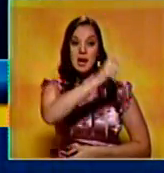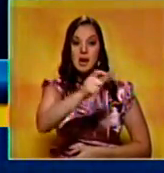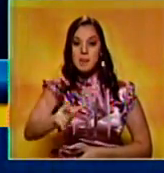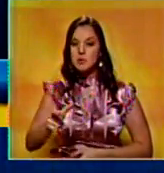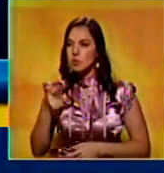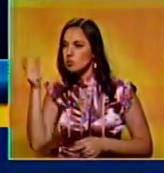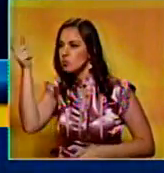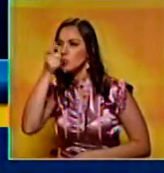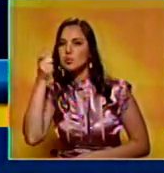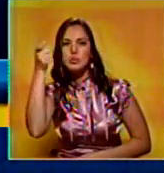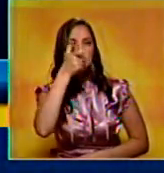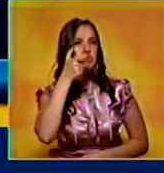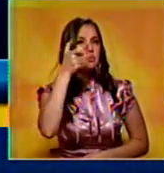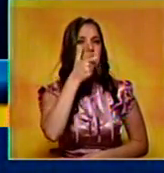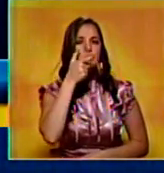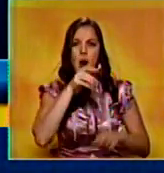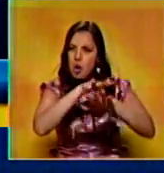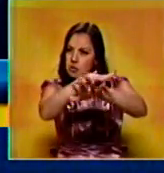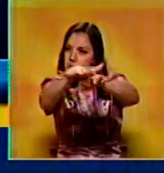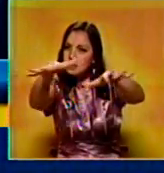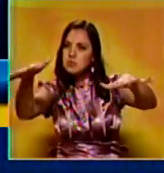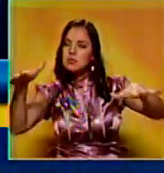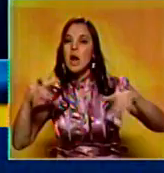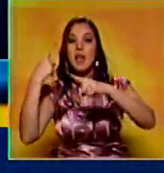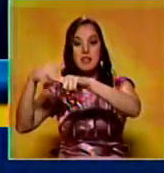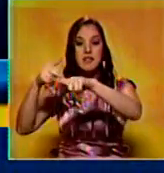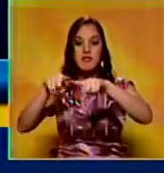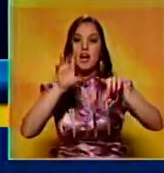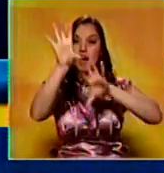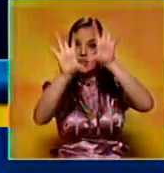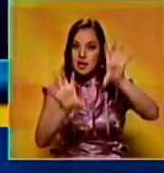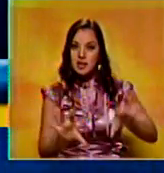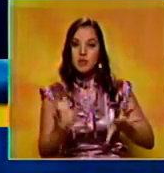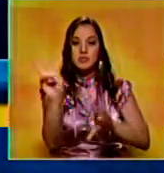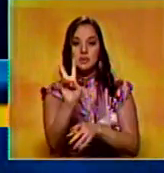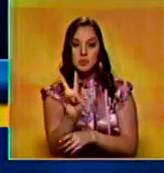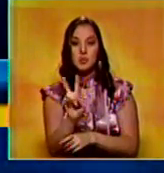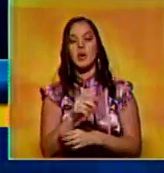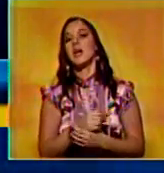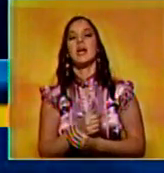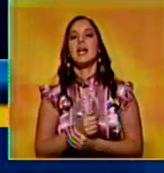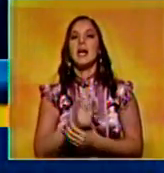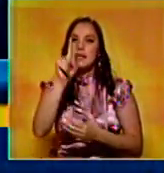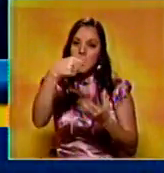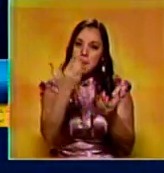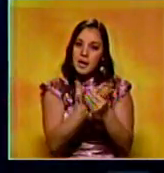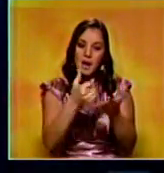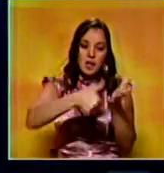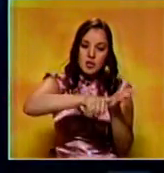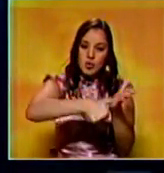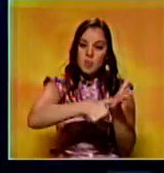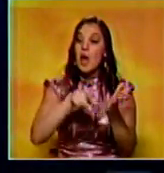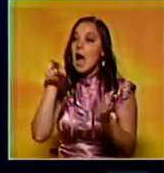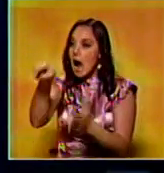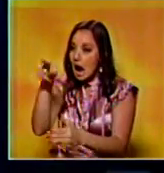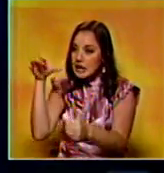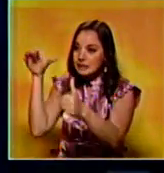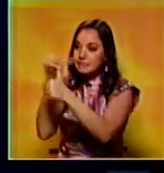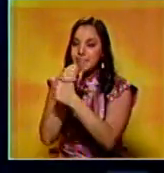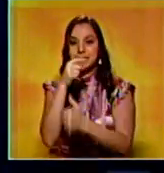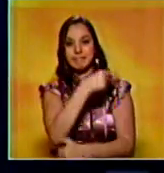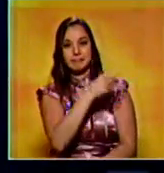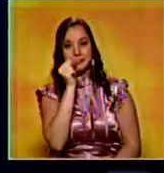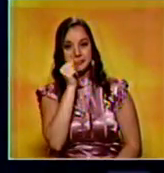intensificaron las pesquisas de campo en varios estados del país y la revisión de documentos de identificación para lograr la ubicación de